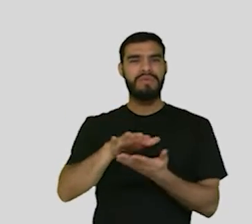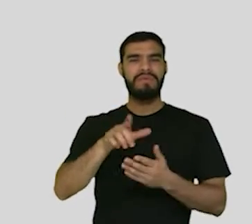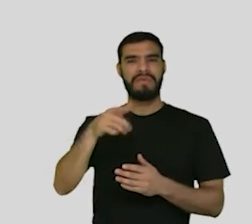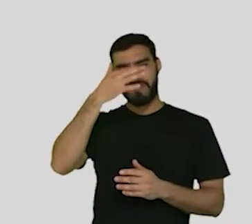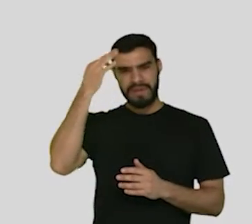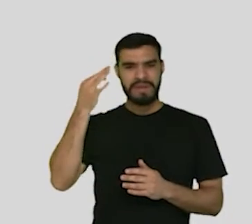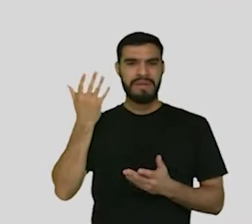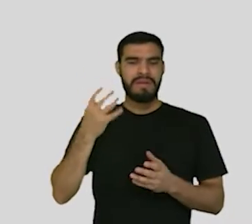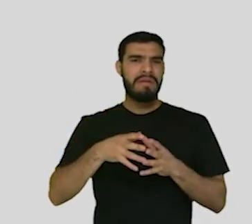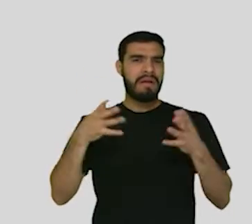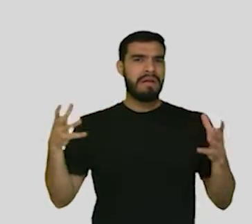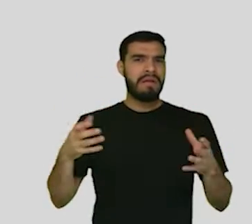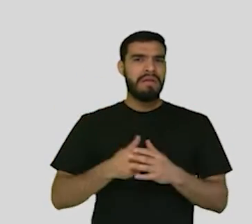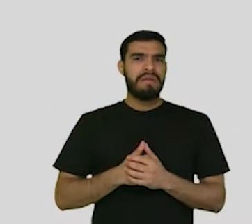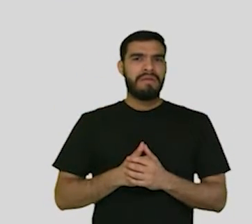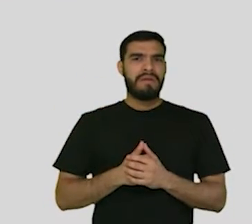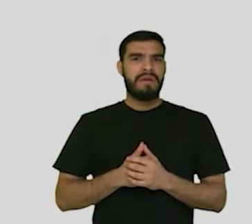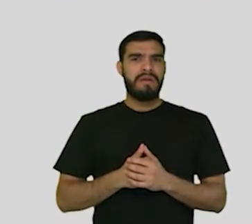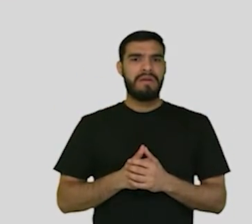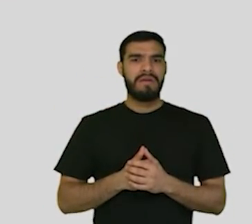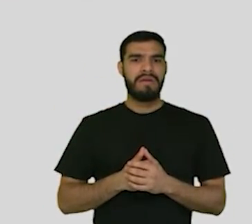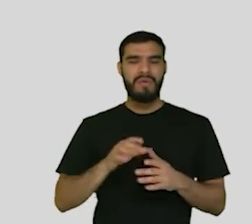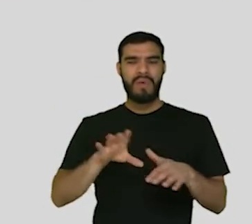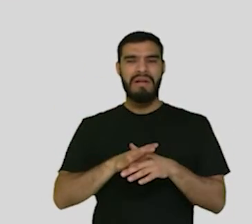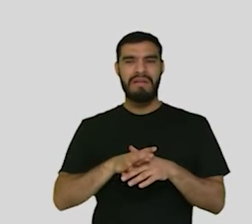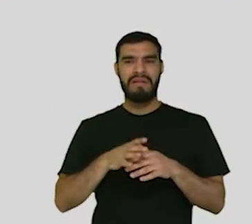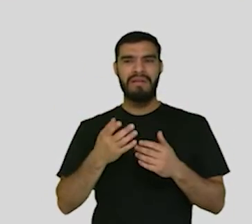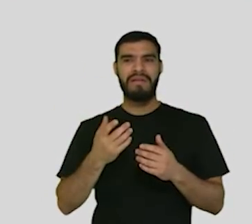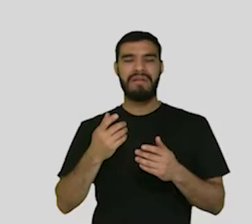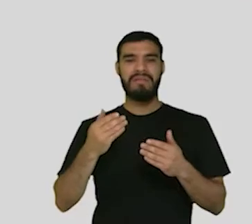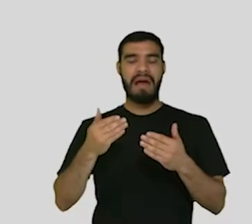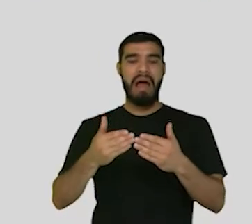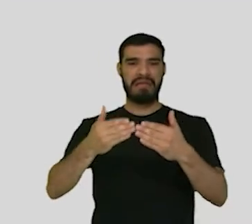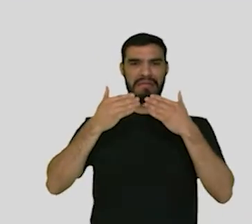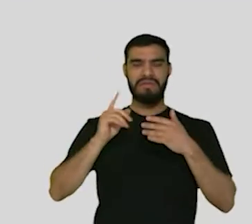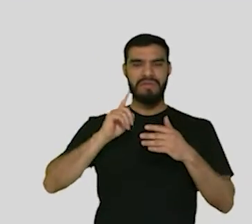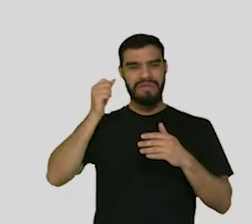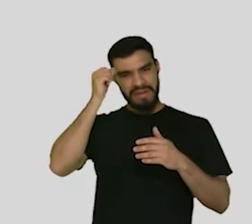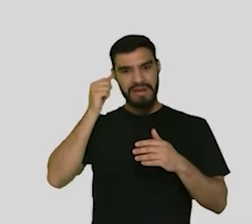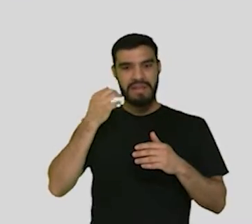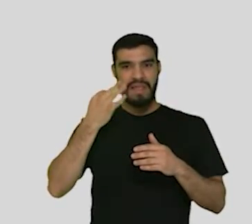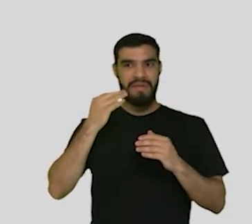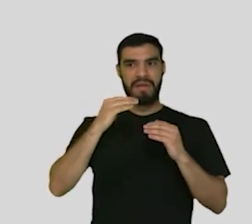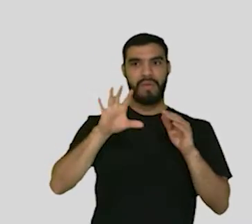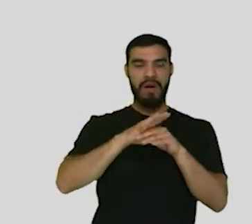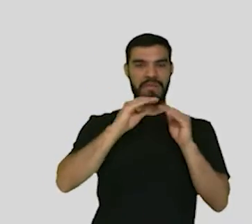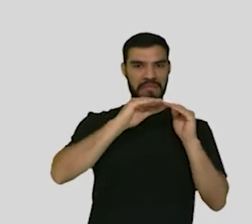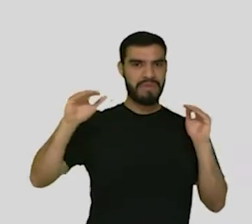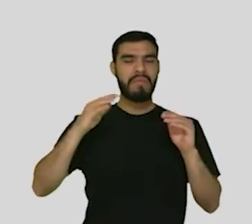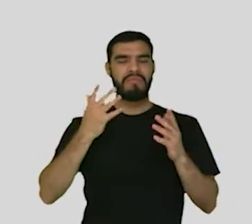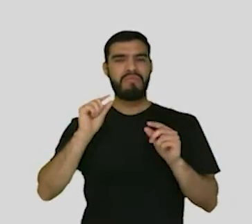bastante, no sé si decir atrasada, porque atrasada parece que todo tiene que ser lineal, claro. Pero un poco